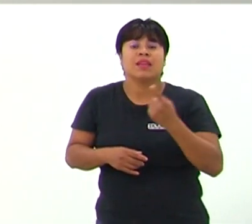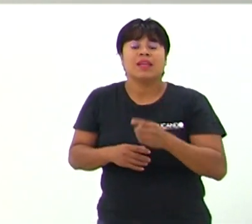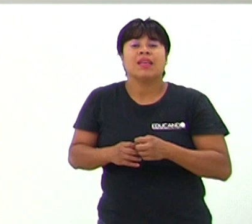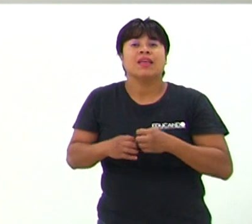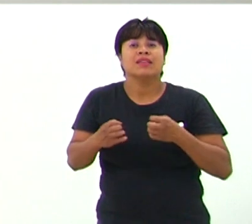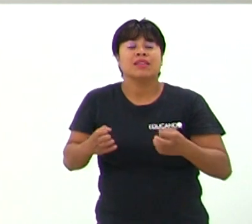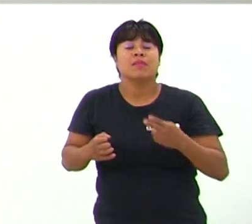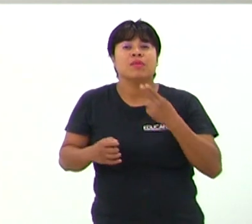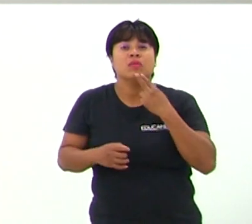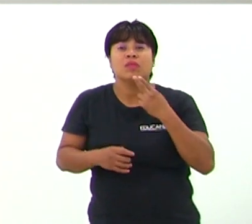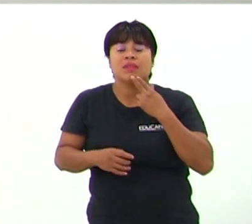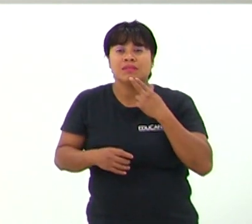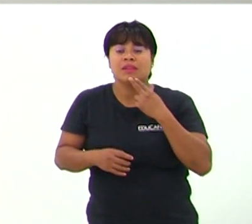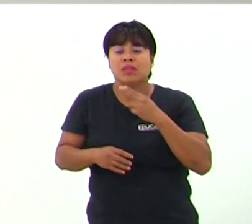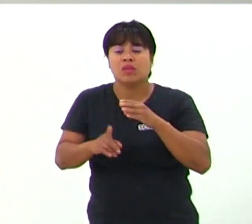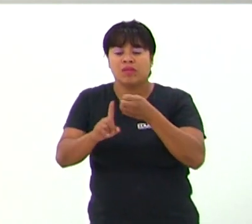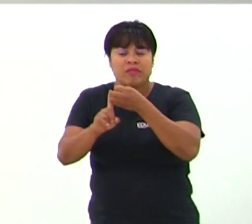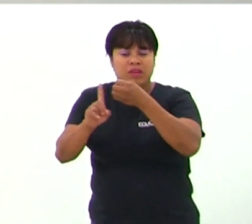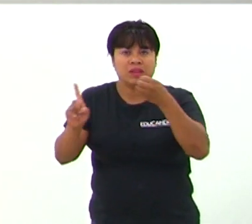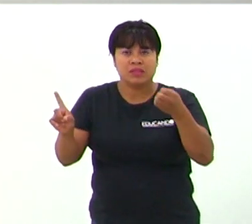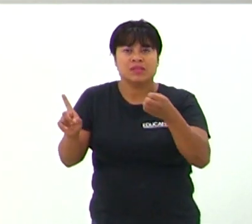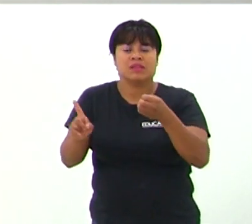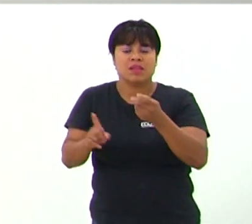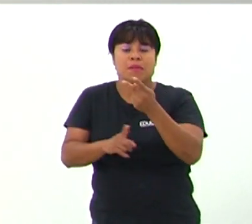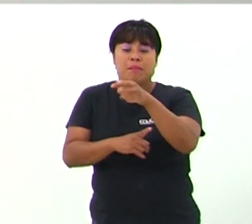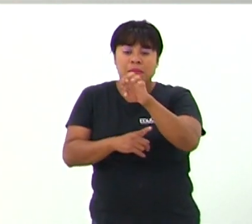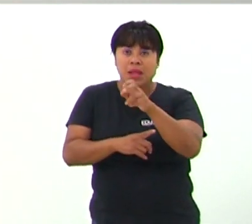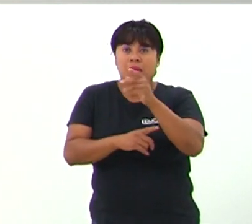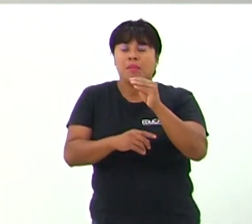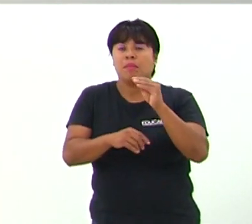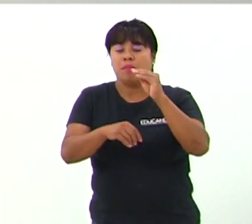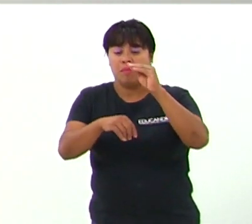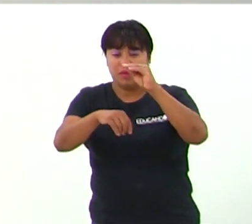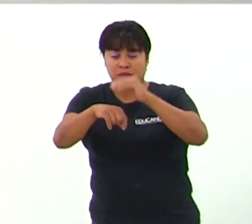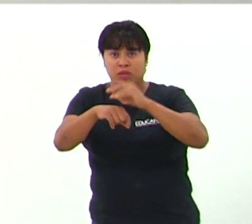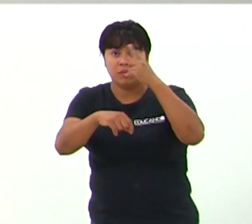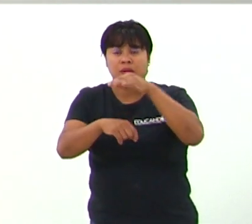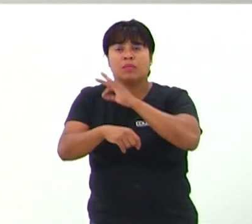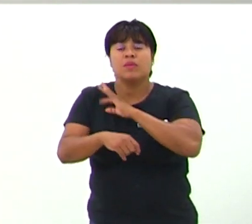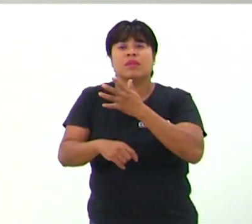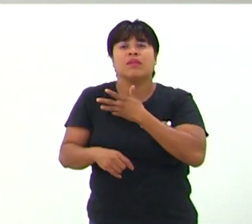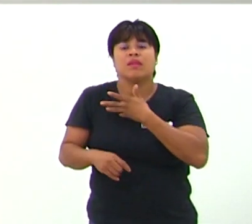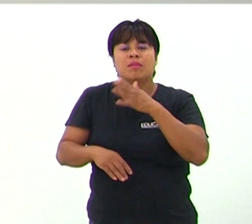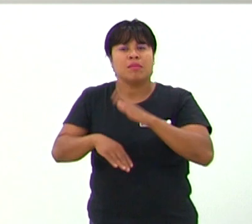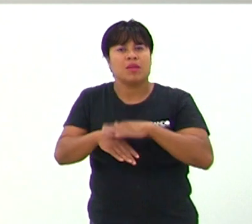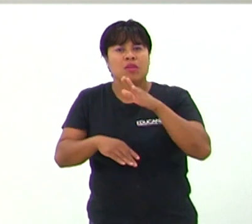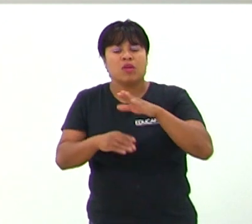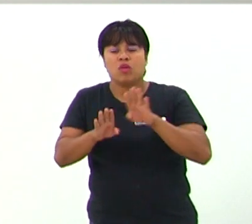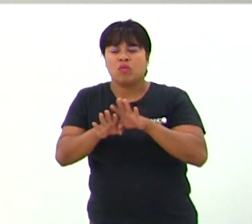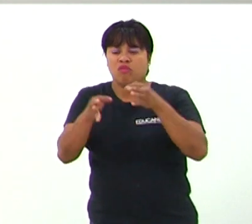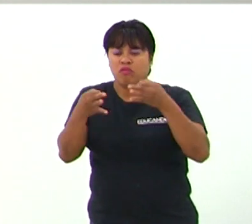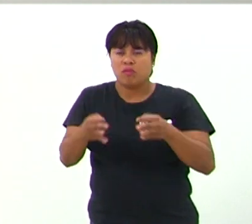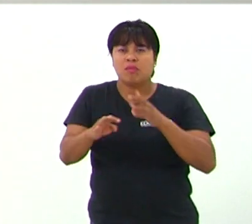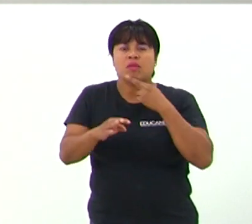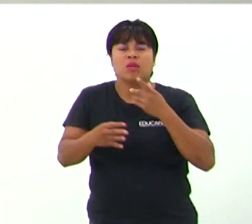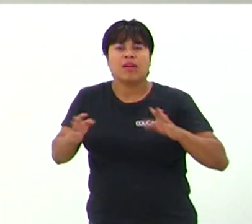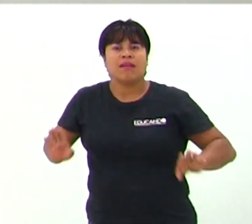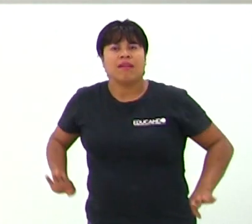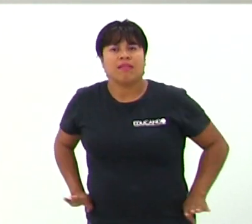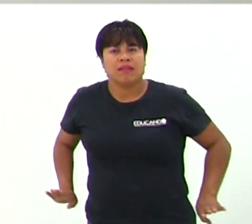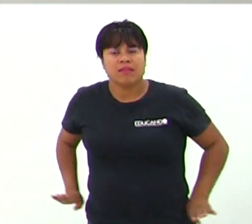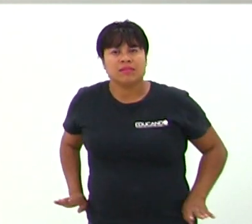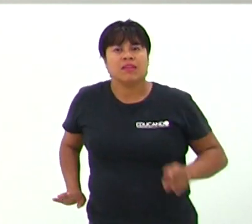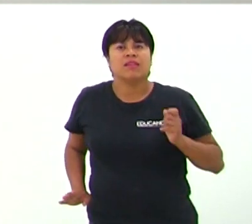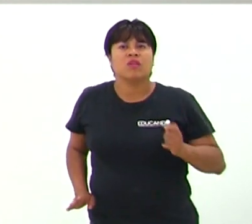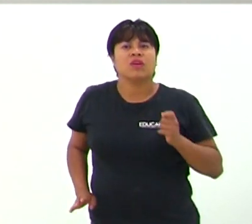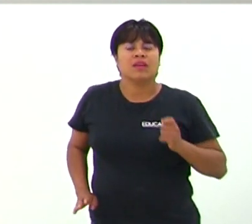estamos utilizando las frases preposicionales para poder tener de mayor forma y una mejor característica de